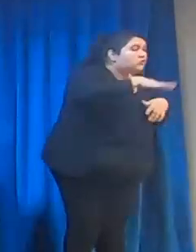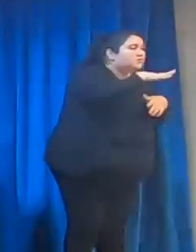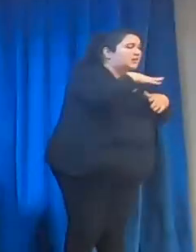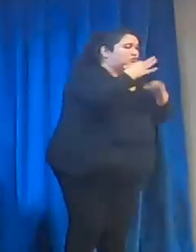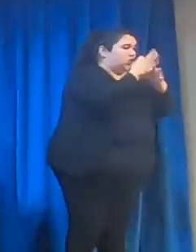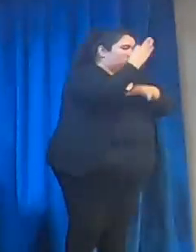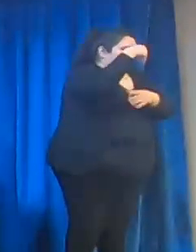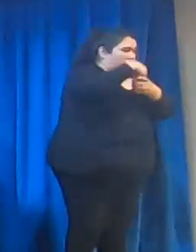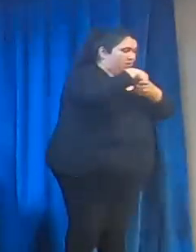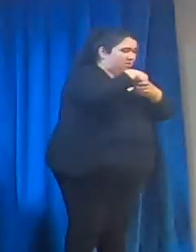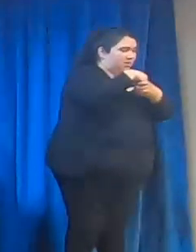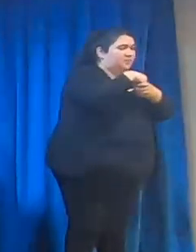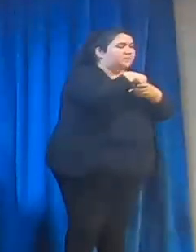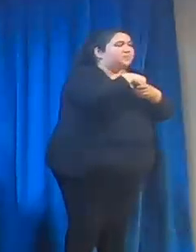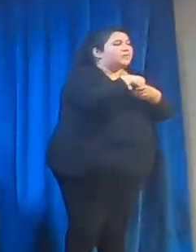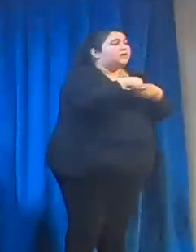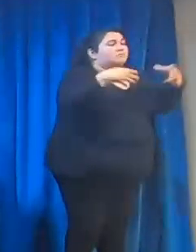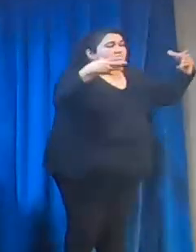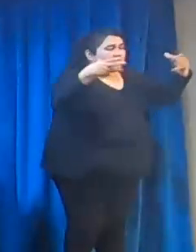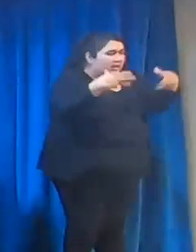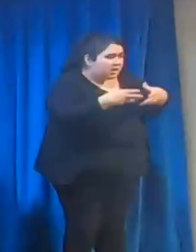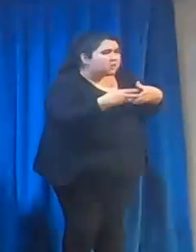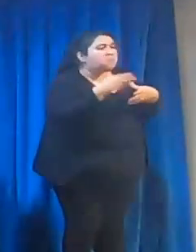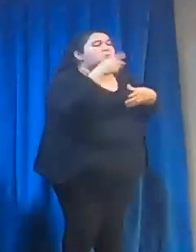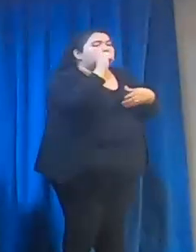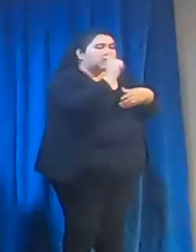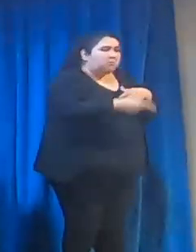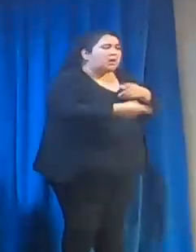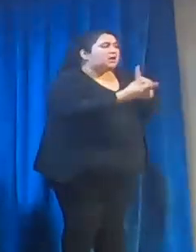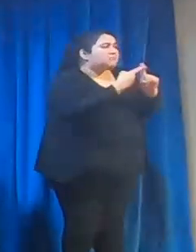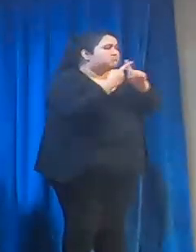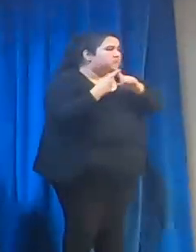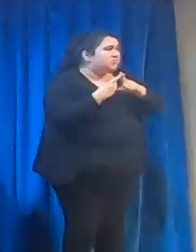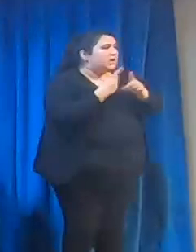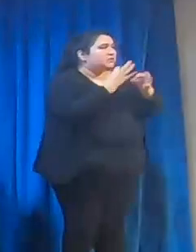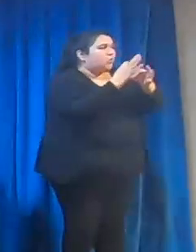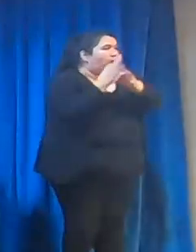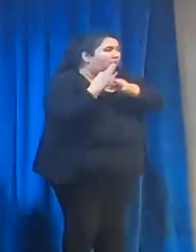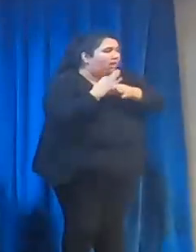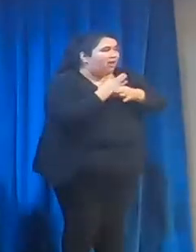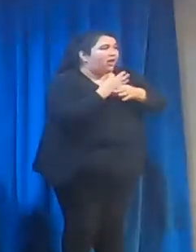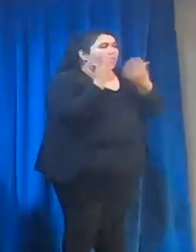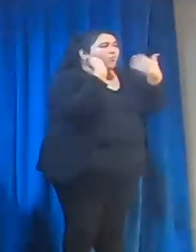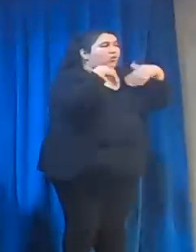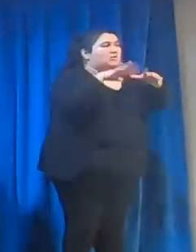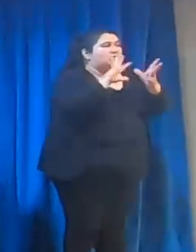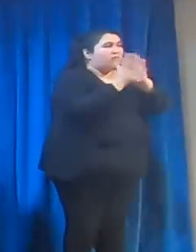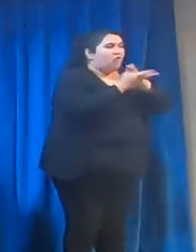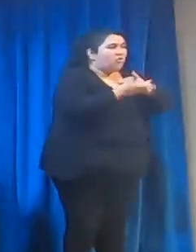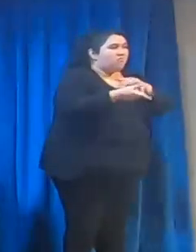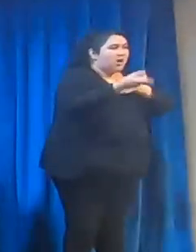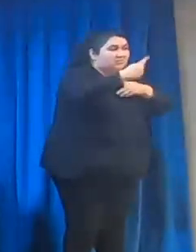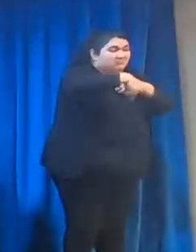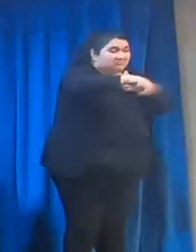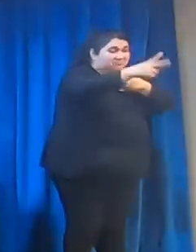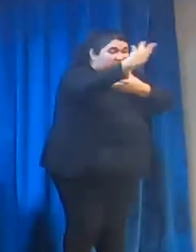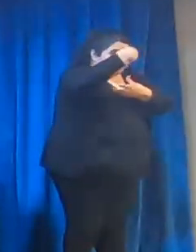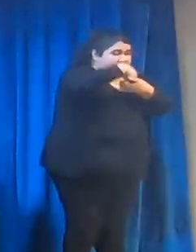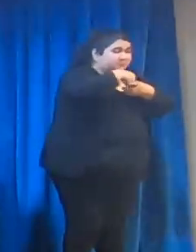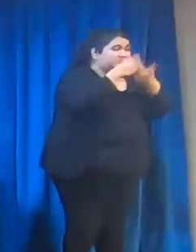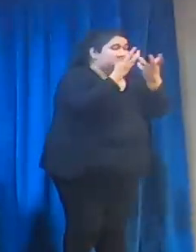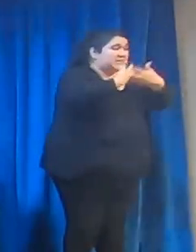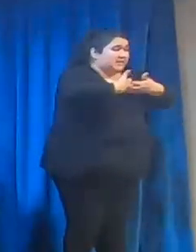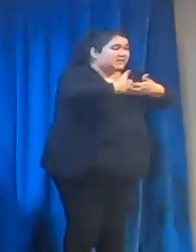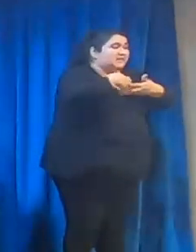educativos, comunitarios, podrían ser también escolares, en este caso forman parte de unas organizaciones del